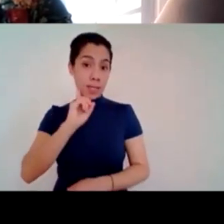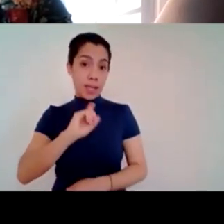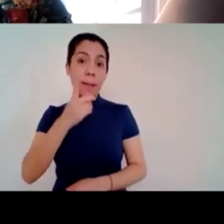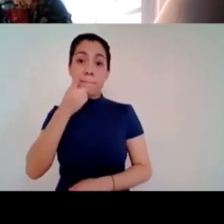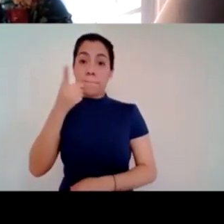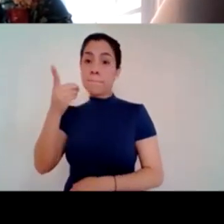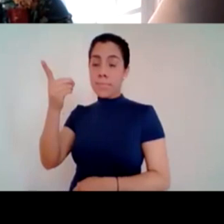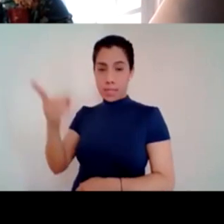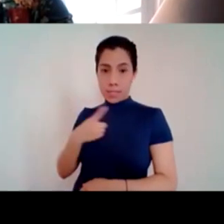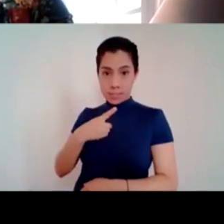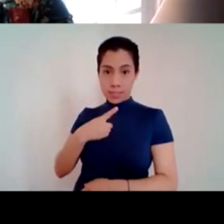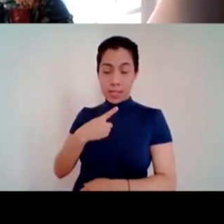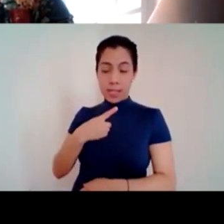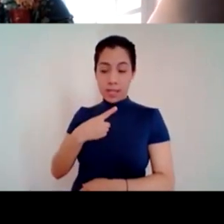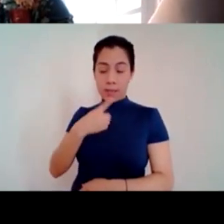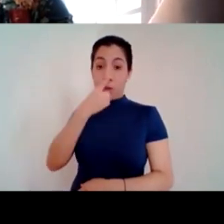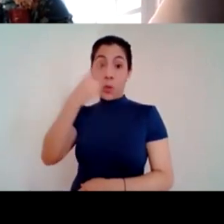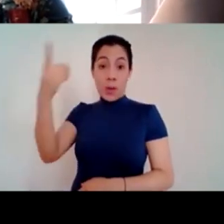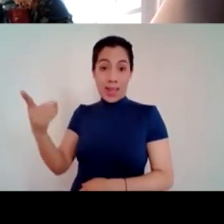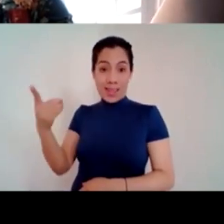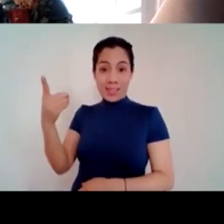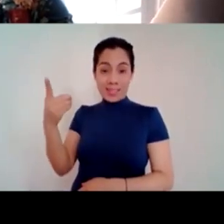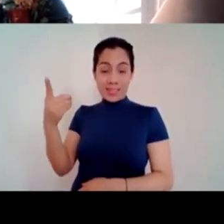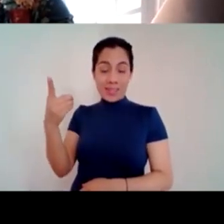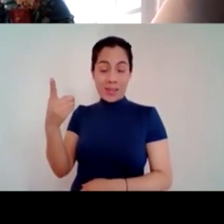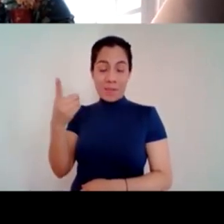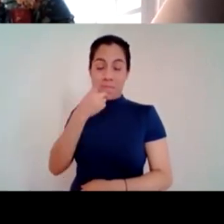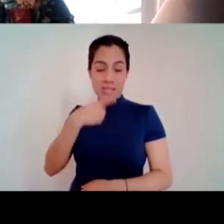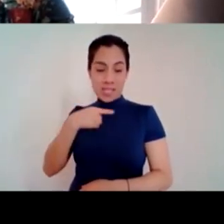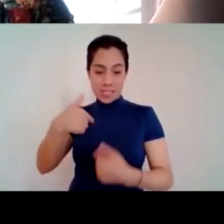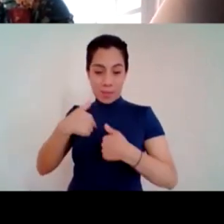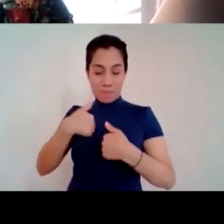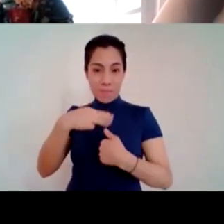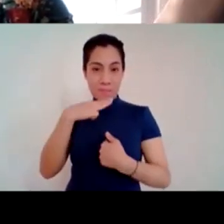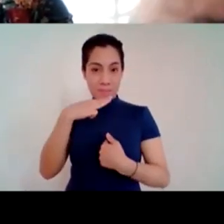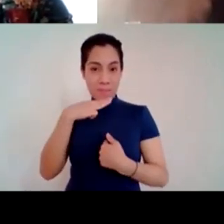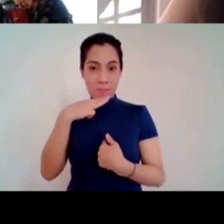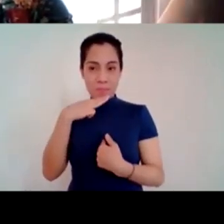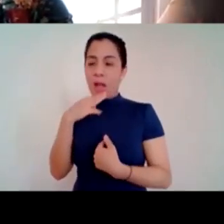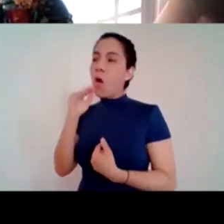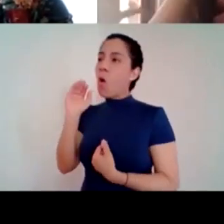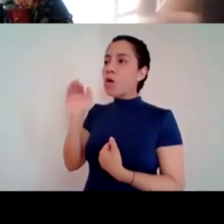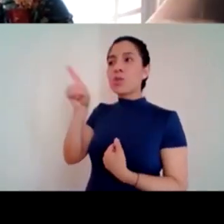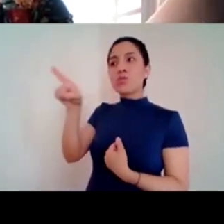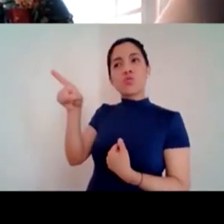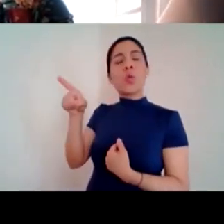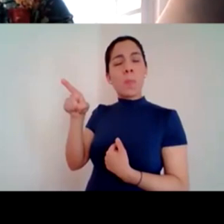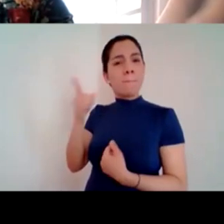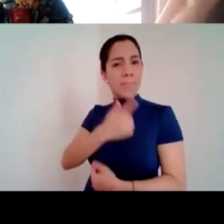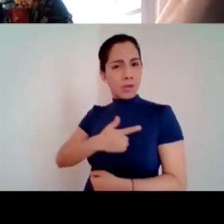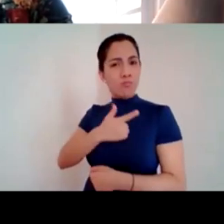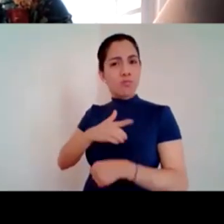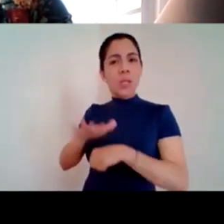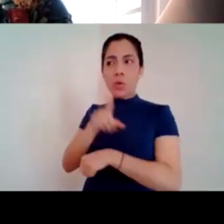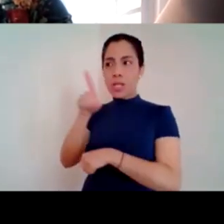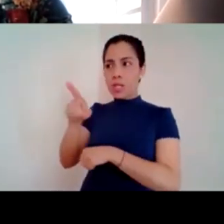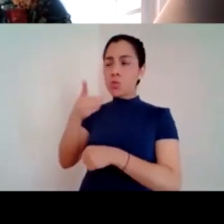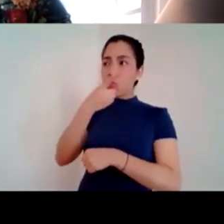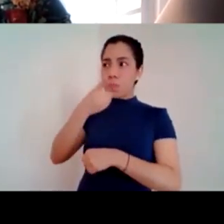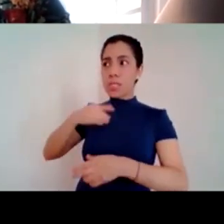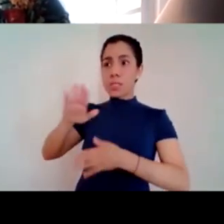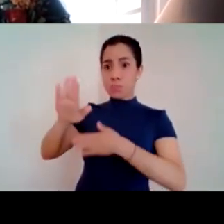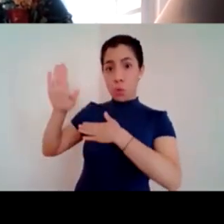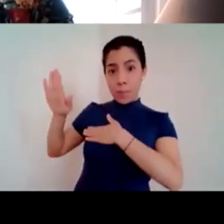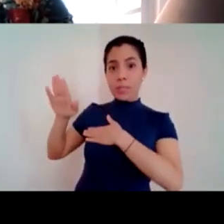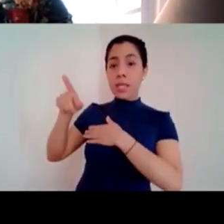y entonces hay que ser cuidadoso no hay que prometer nada si no estás seguro que lo puedes cumplir hay que decir bueno voy a intentar o voy a tal pero si te comprometes a